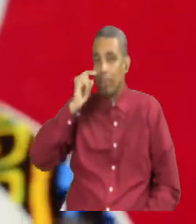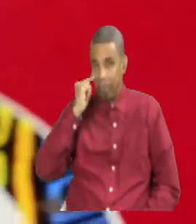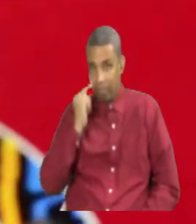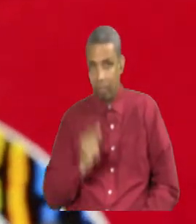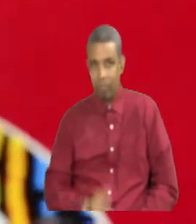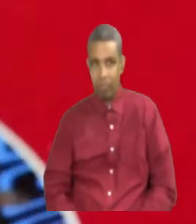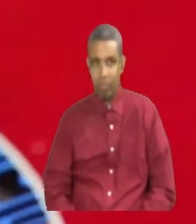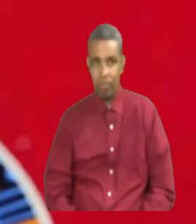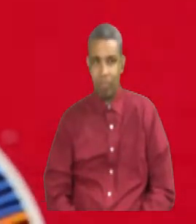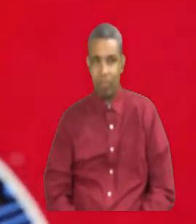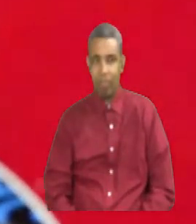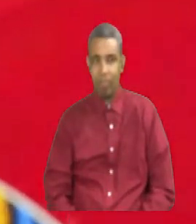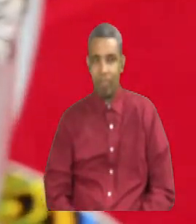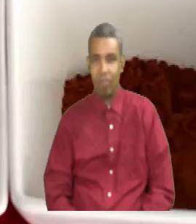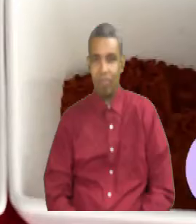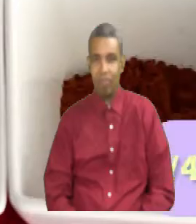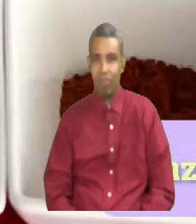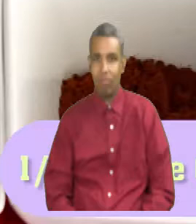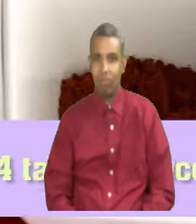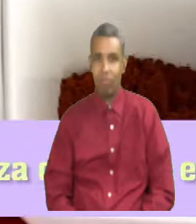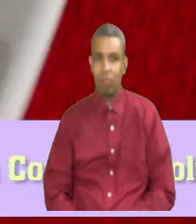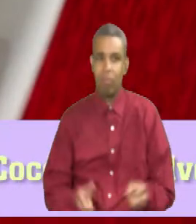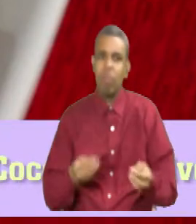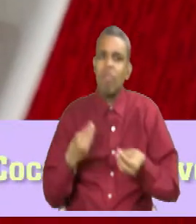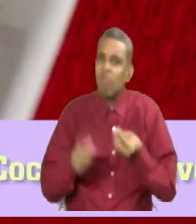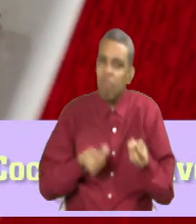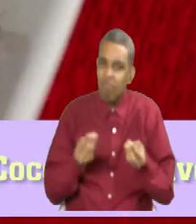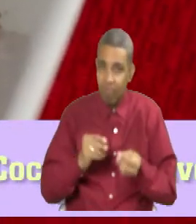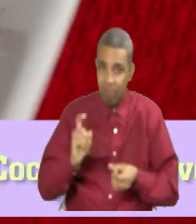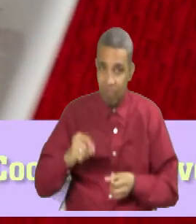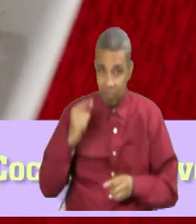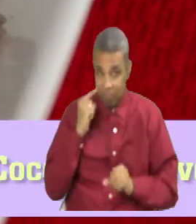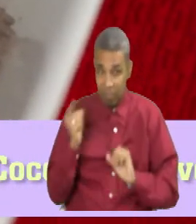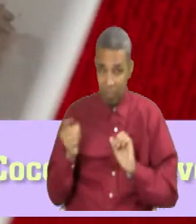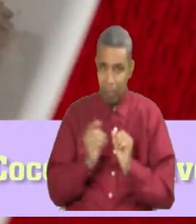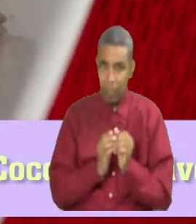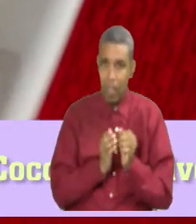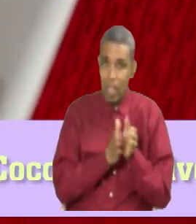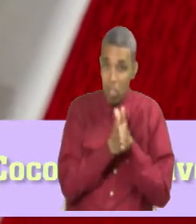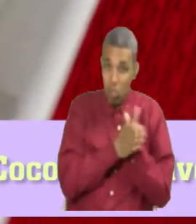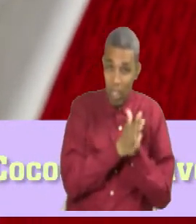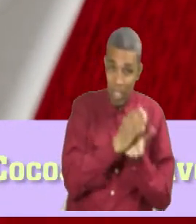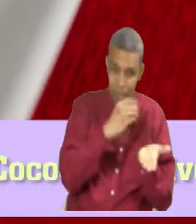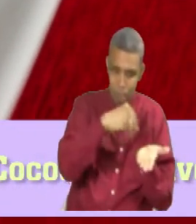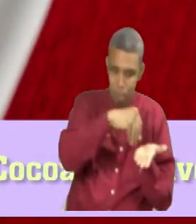bebida deliciosísima vamos a necesitar cocoa en polvo,